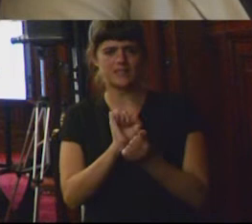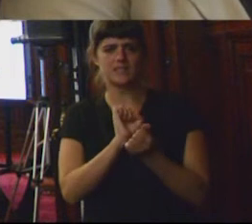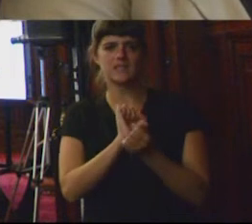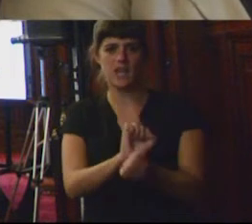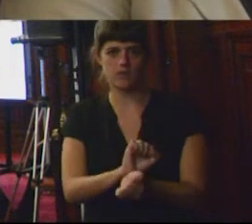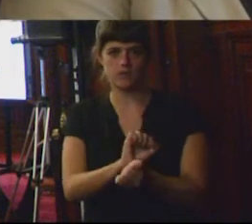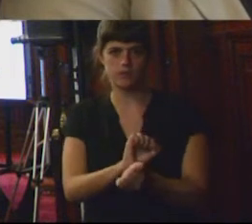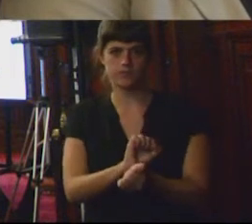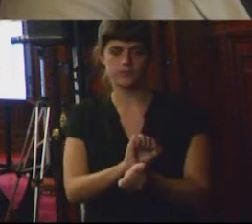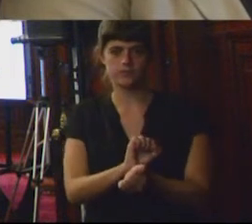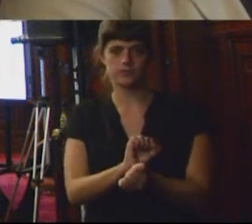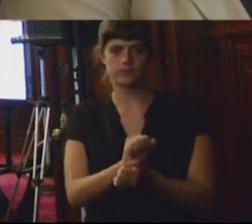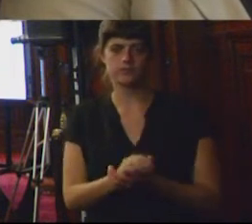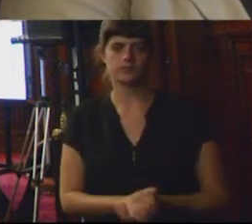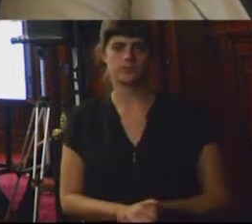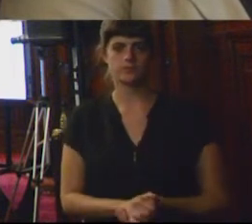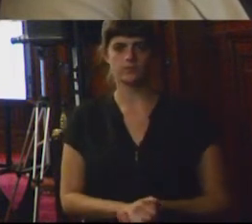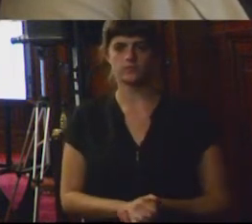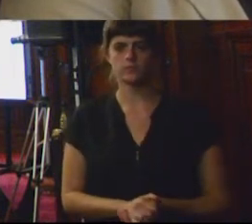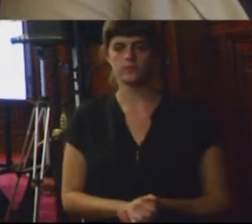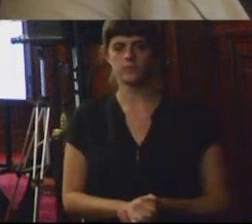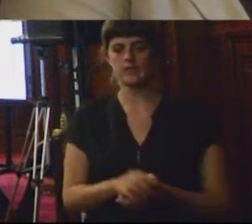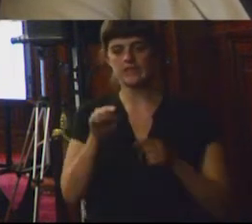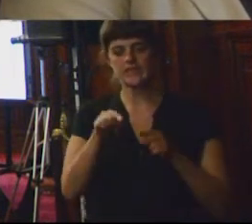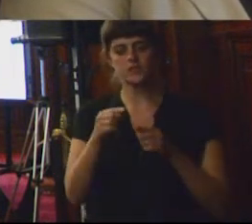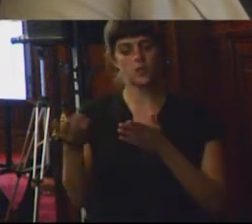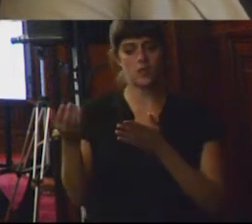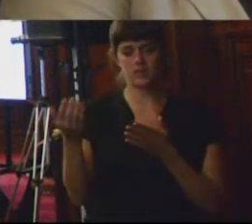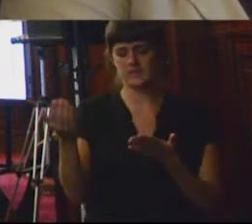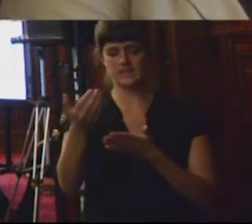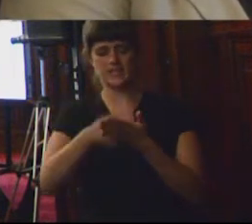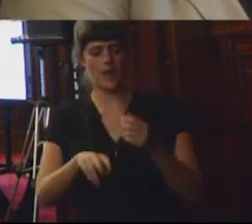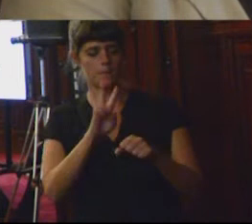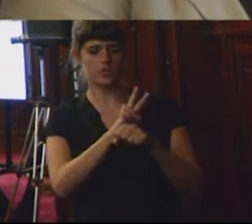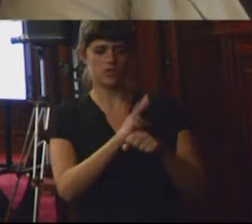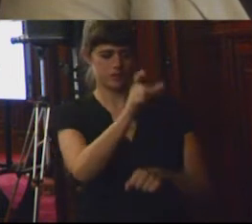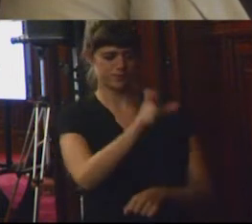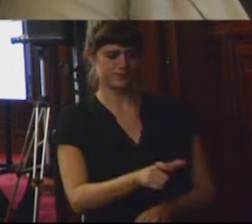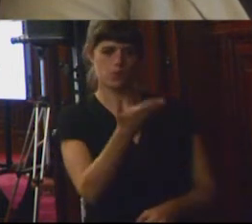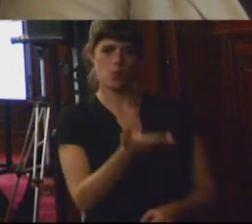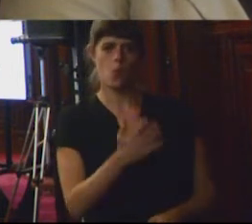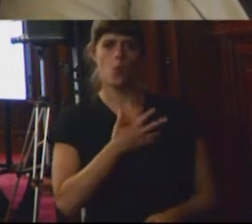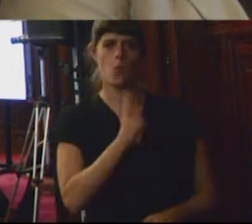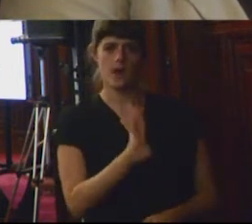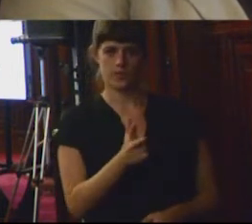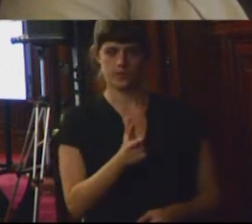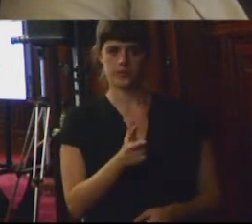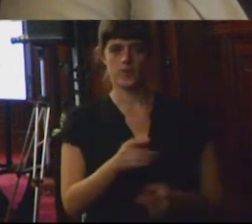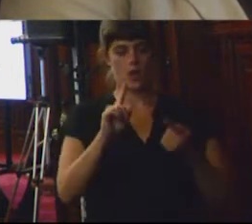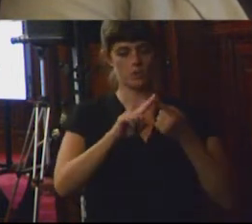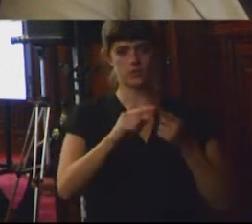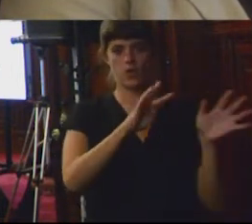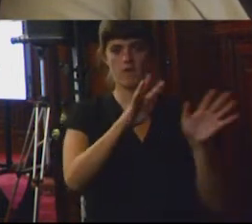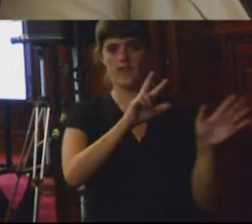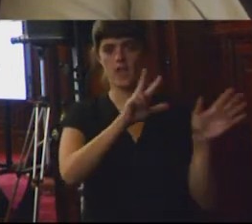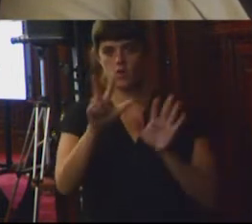el encuadramiento del trabajo esclavo y tira la protección, protección del ser humano. La Convención 98 de